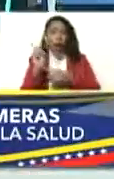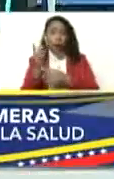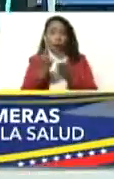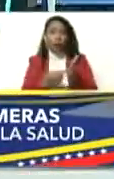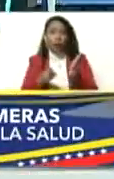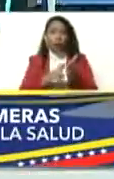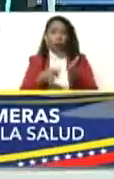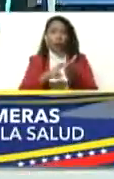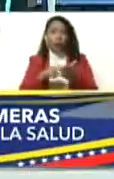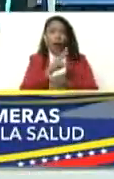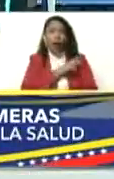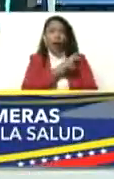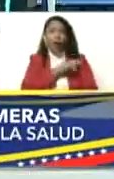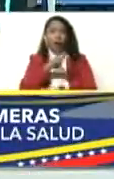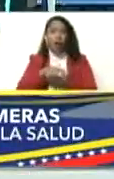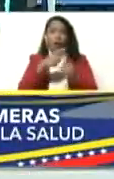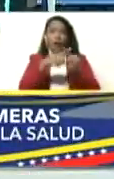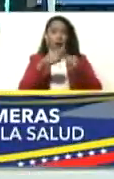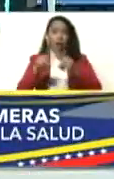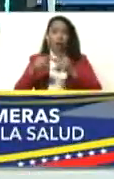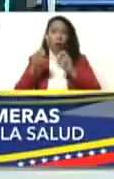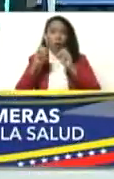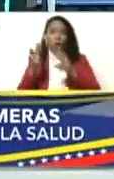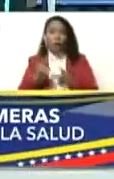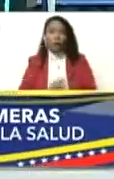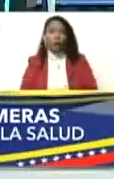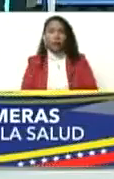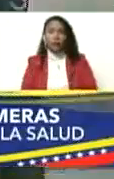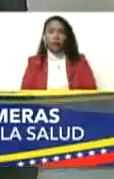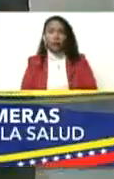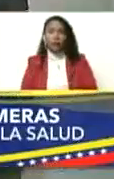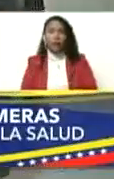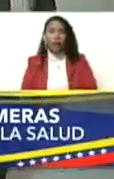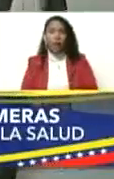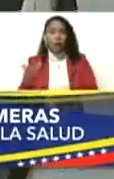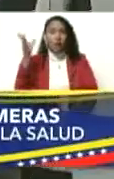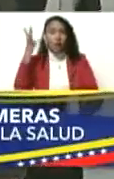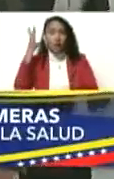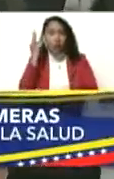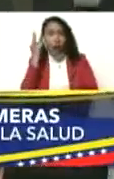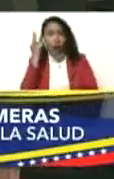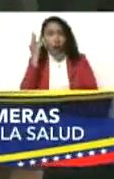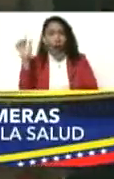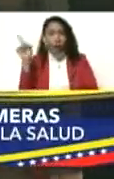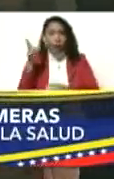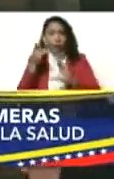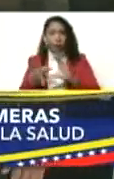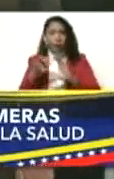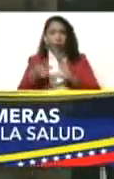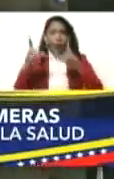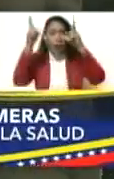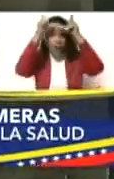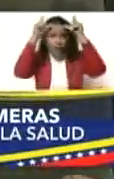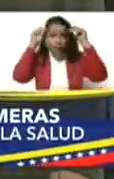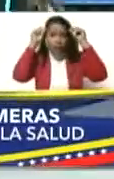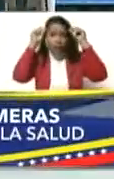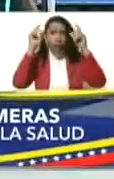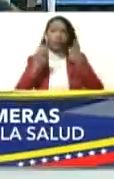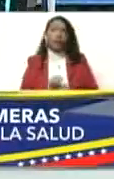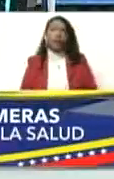jefe de Estado en distintas ocasiones. Teniente Jennifer Jesús Pérez, licenciada en enfermería.